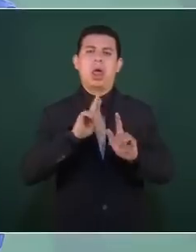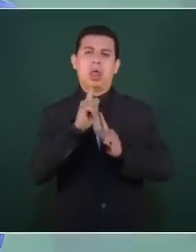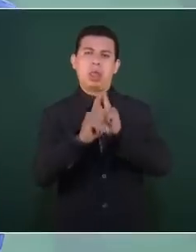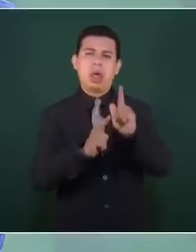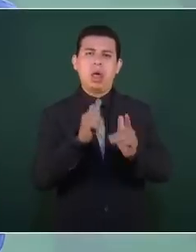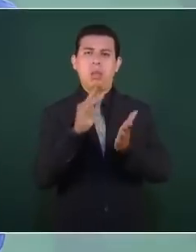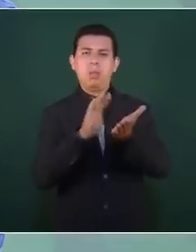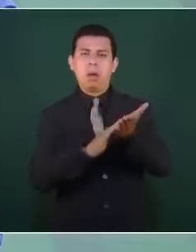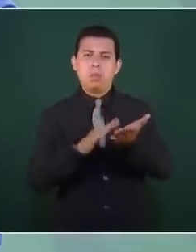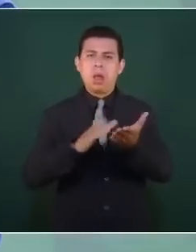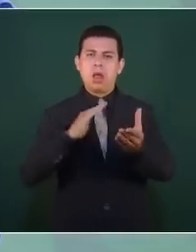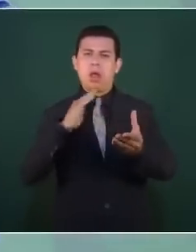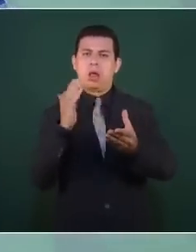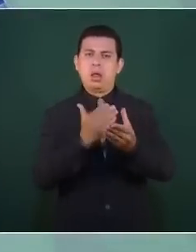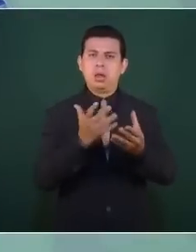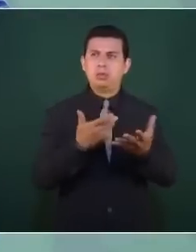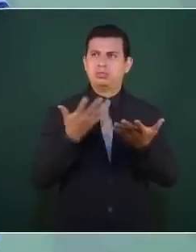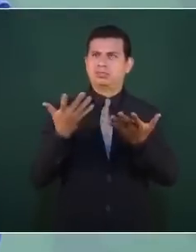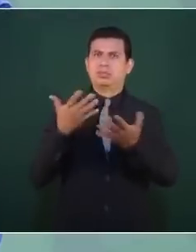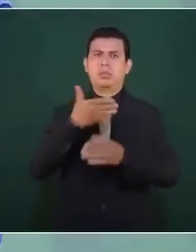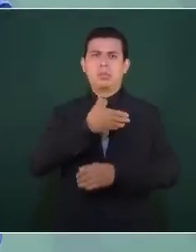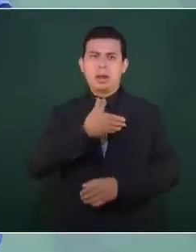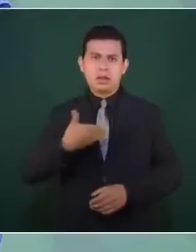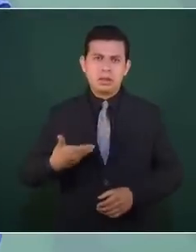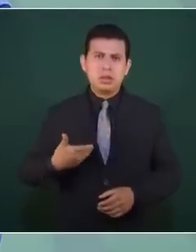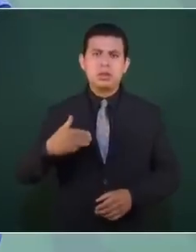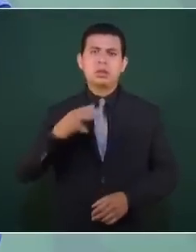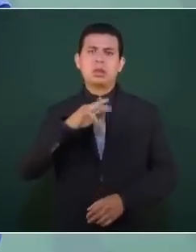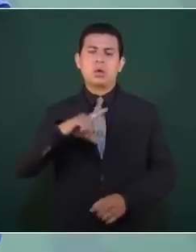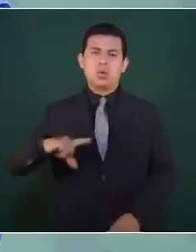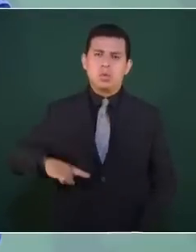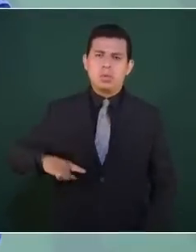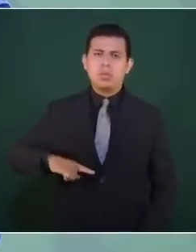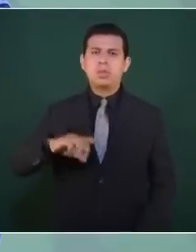en los tres poderes,